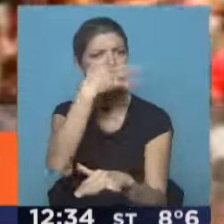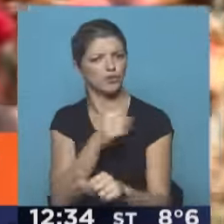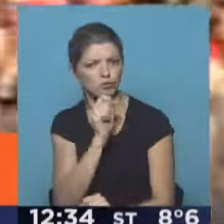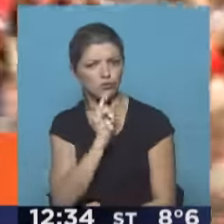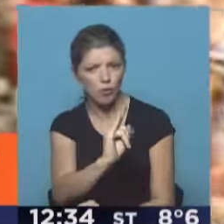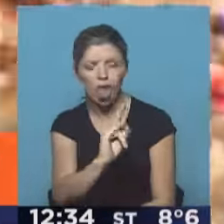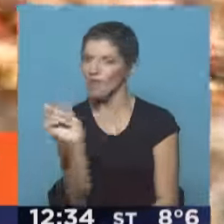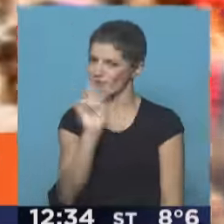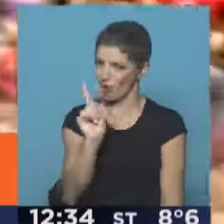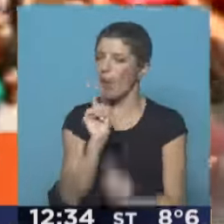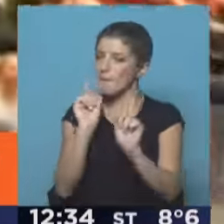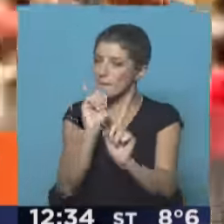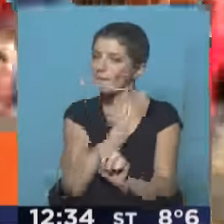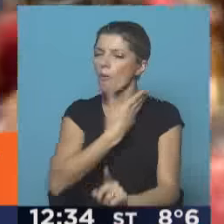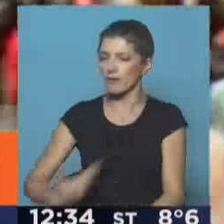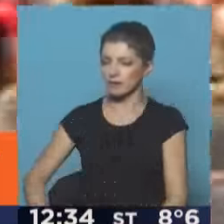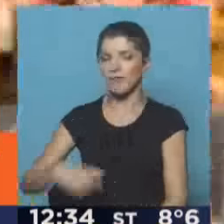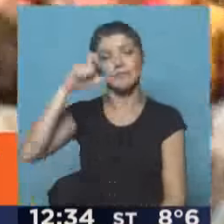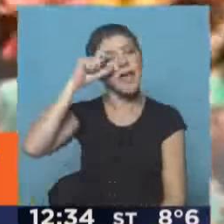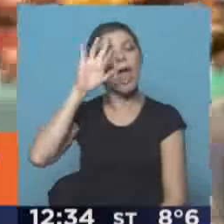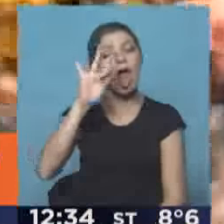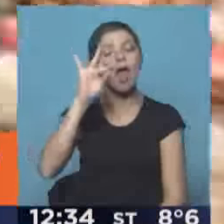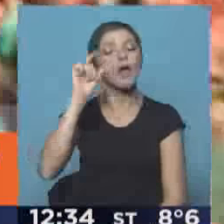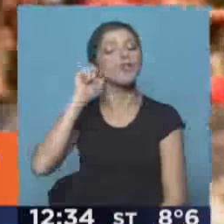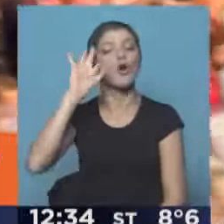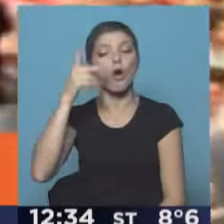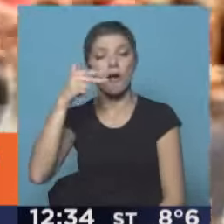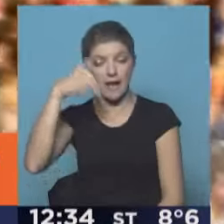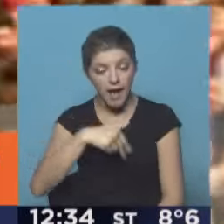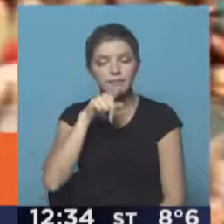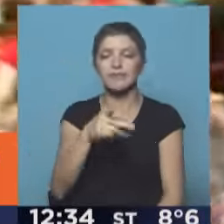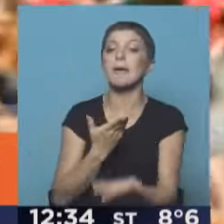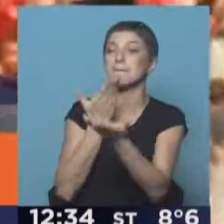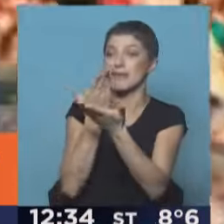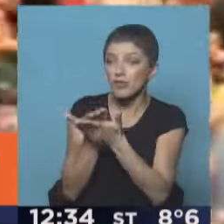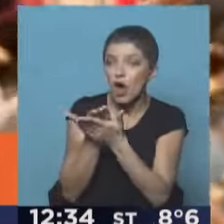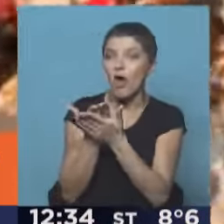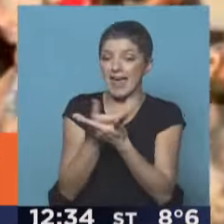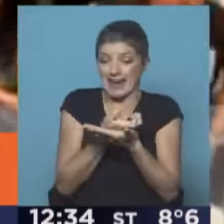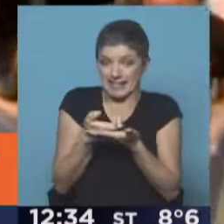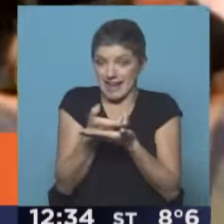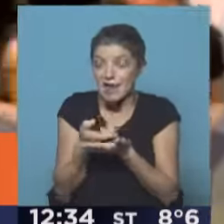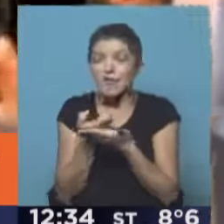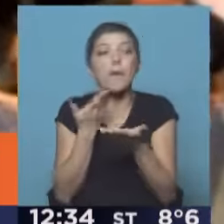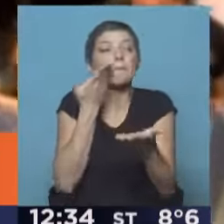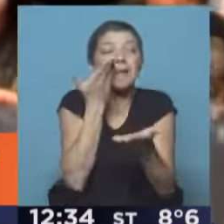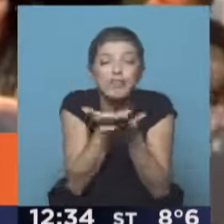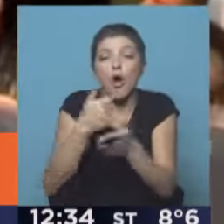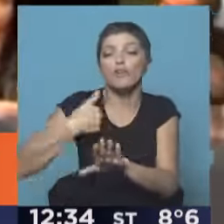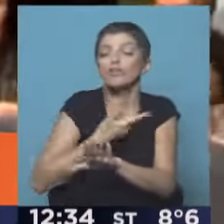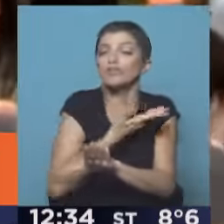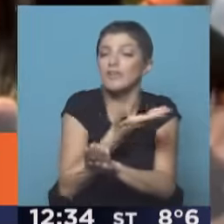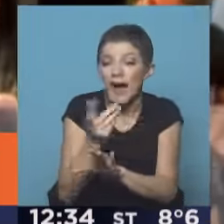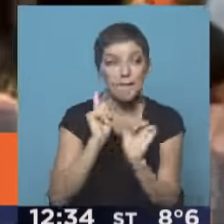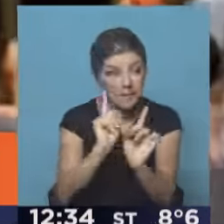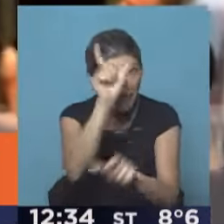propio presidente erdogan quien a través de de facetime de una aplicación del iPhone habló con la gente y le pidió a la gente a la